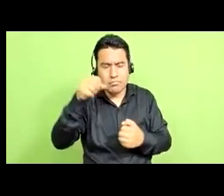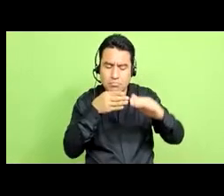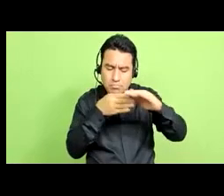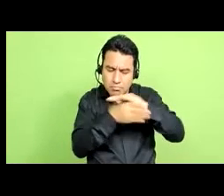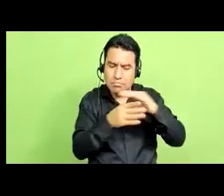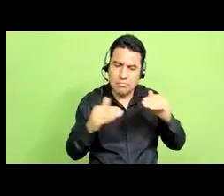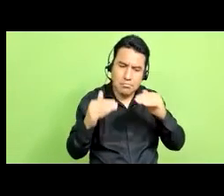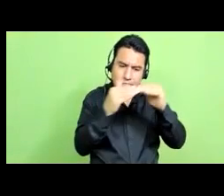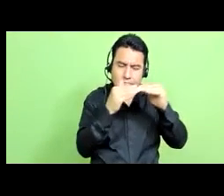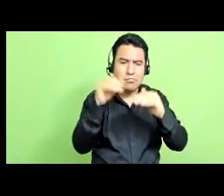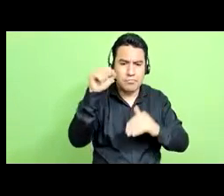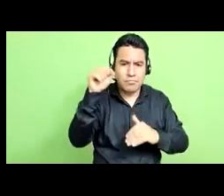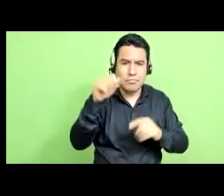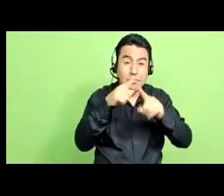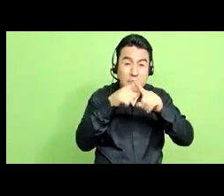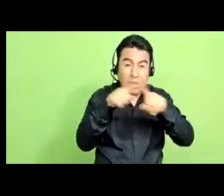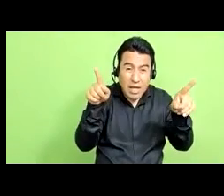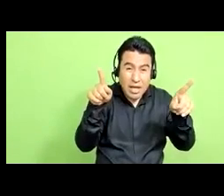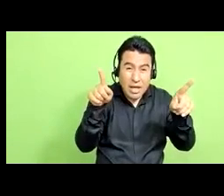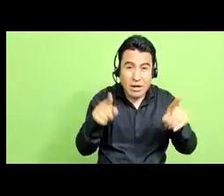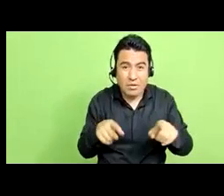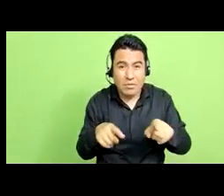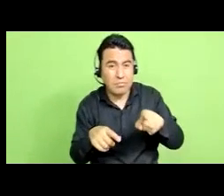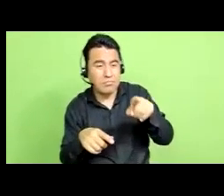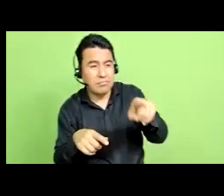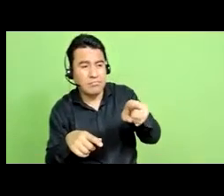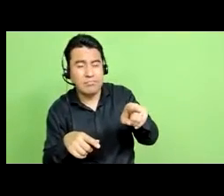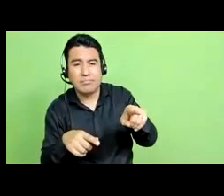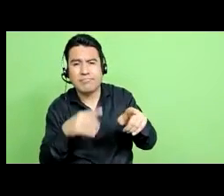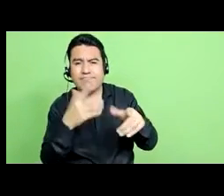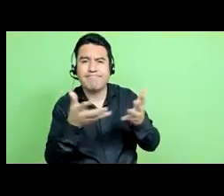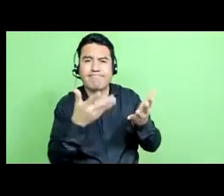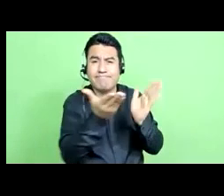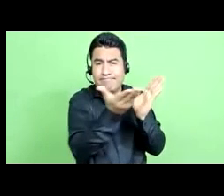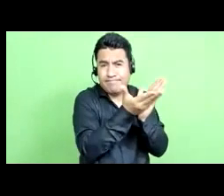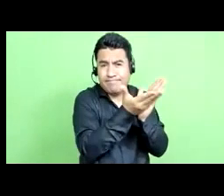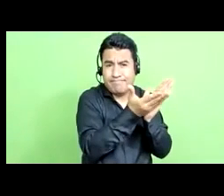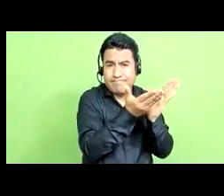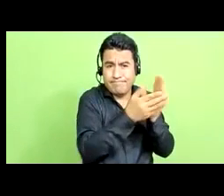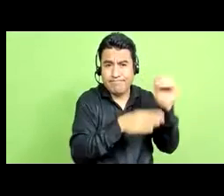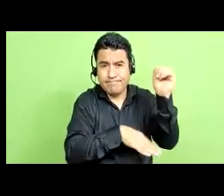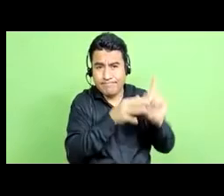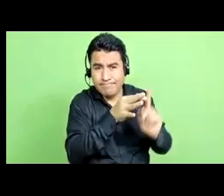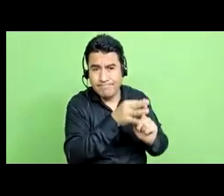pero en el caso de este en este espacio